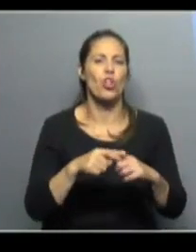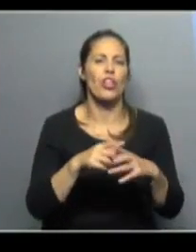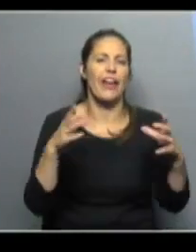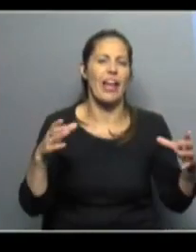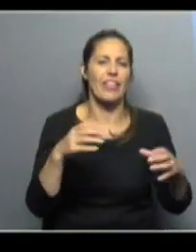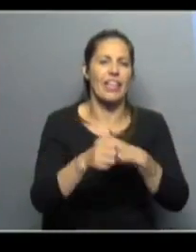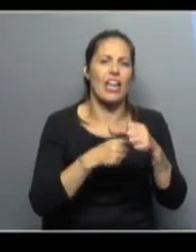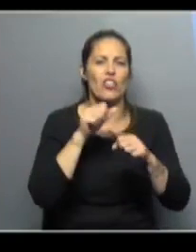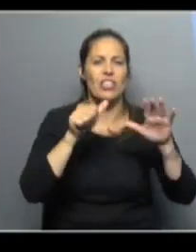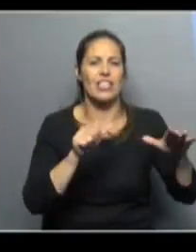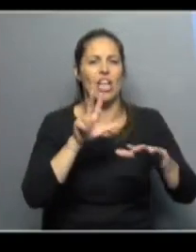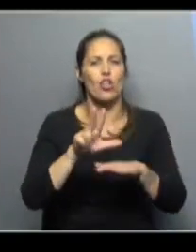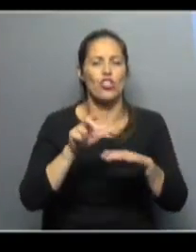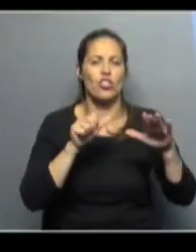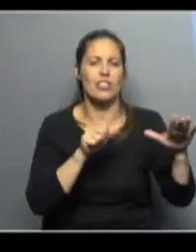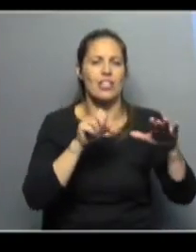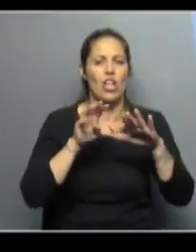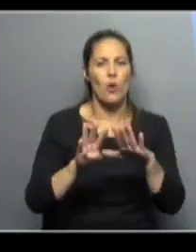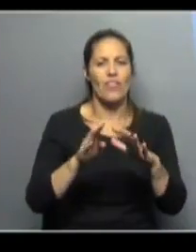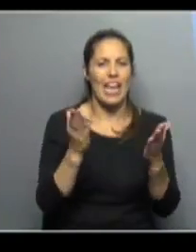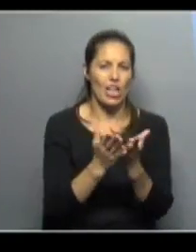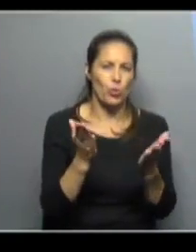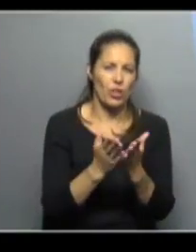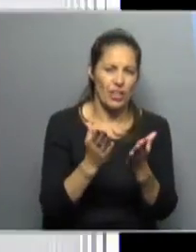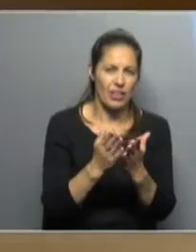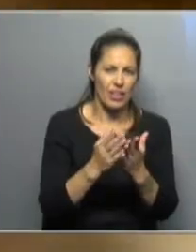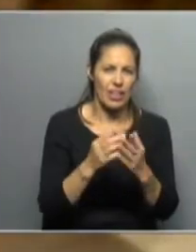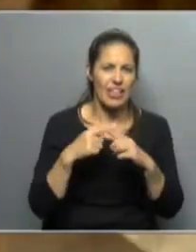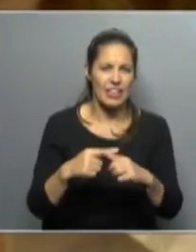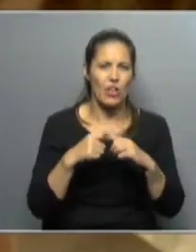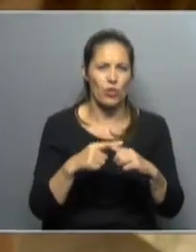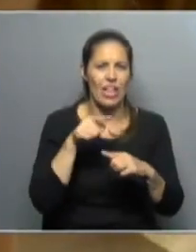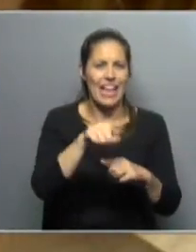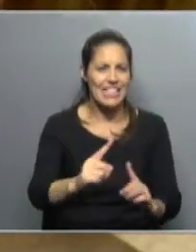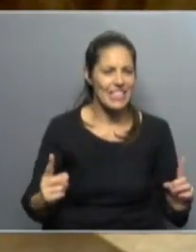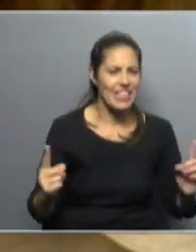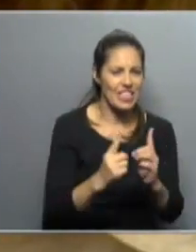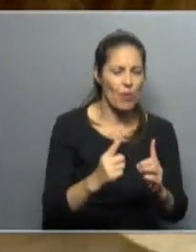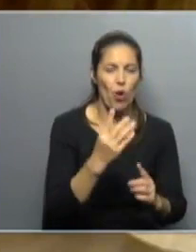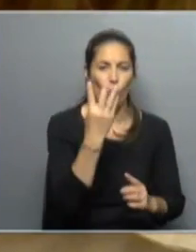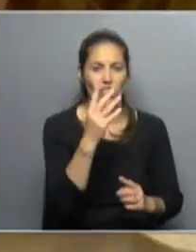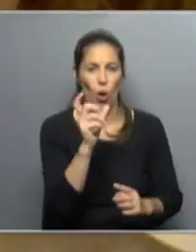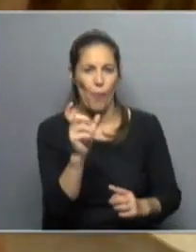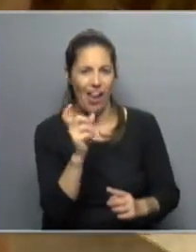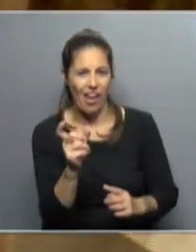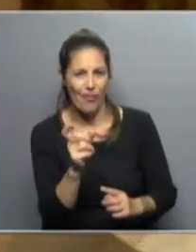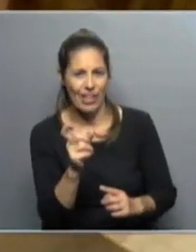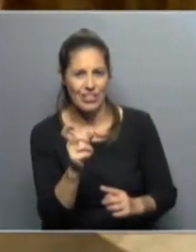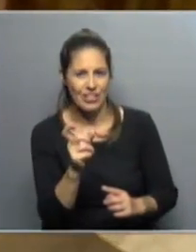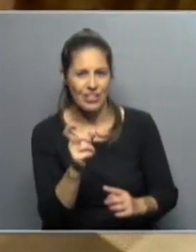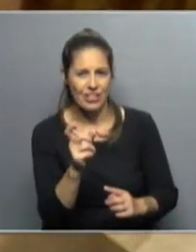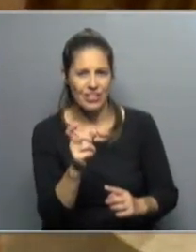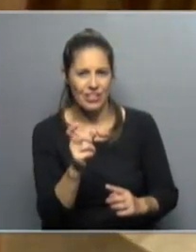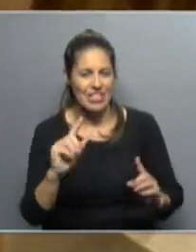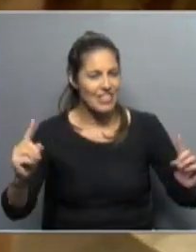68, 69, estudiantado, él era el que sintetizaba y con cuatro palabras,